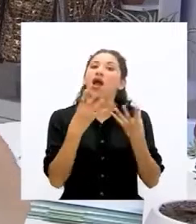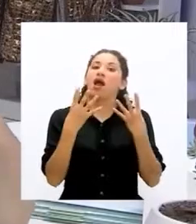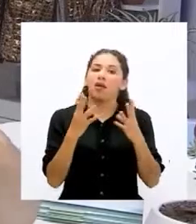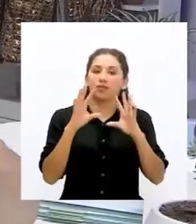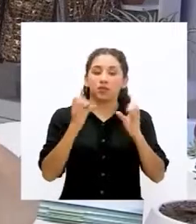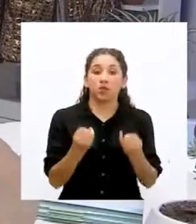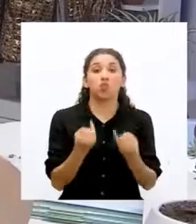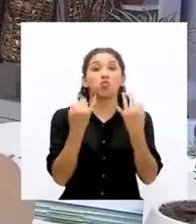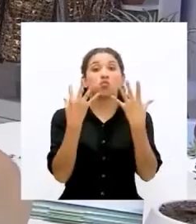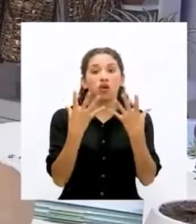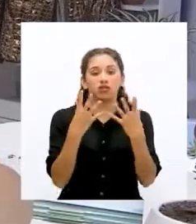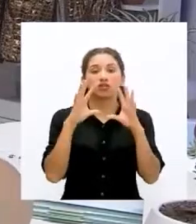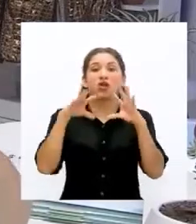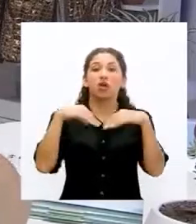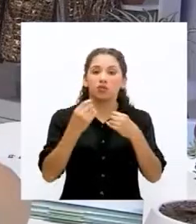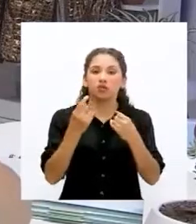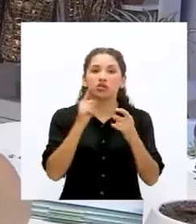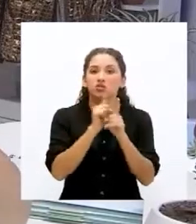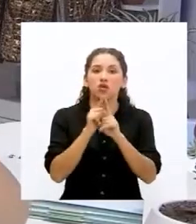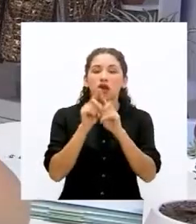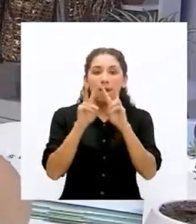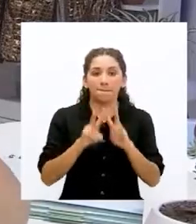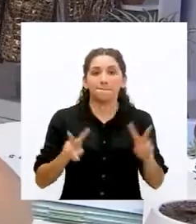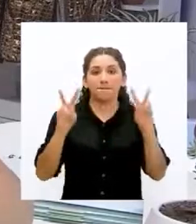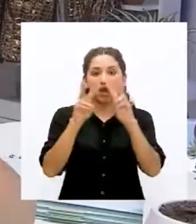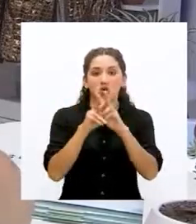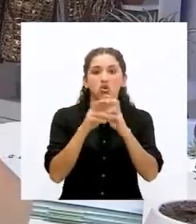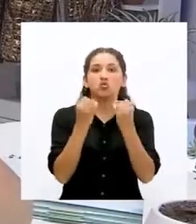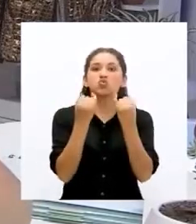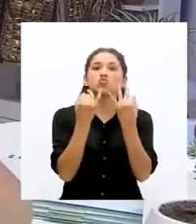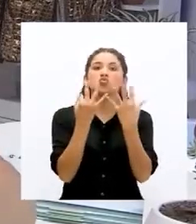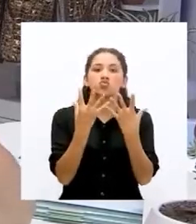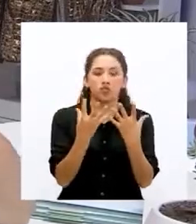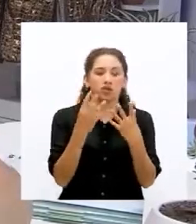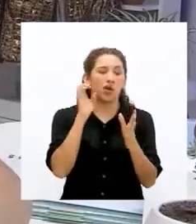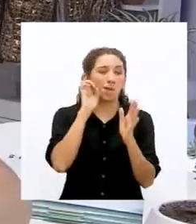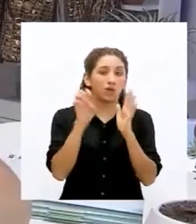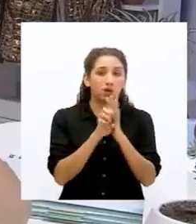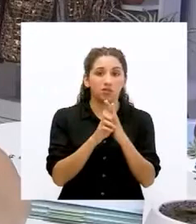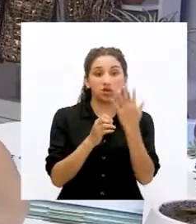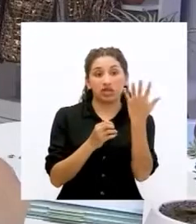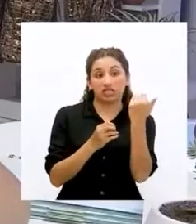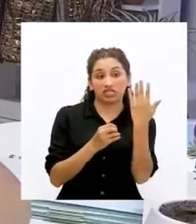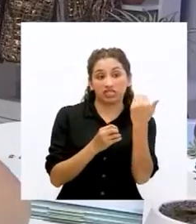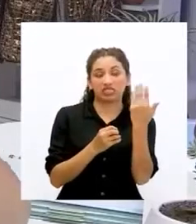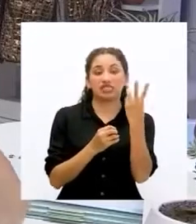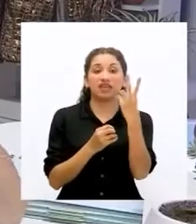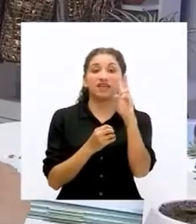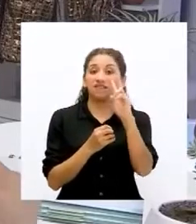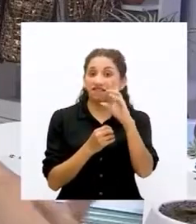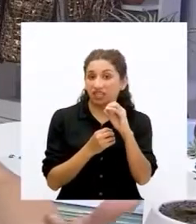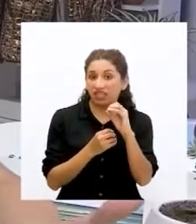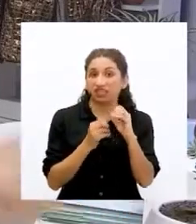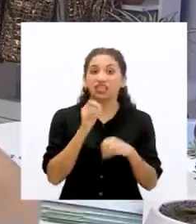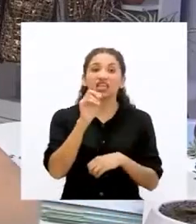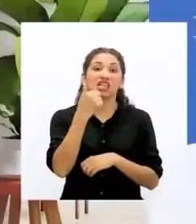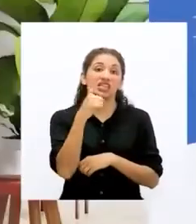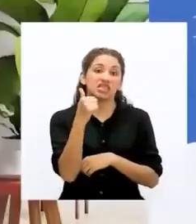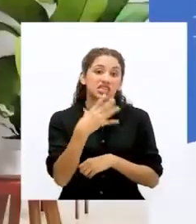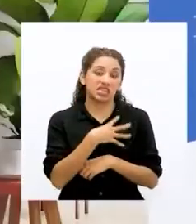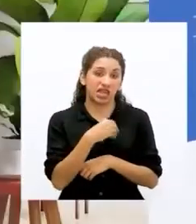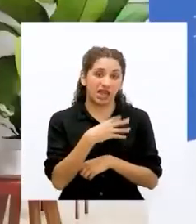las respuestas serán dadas en un valor numérico de edad. Por ejemplo, a los 15, a los 20, a los 10